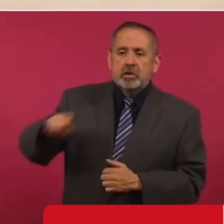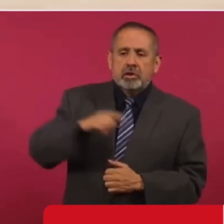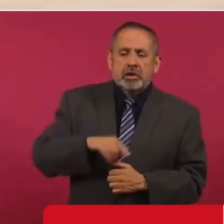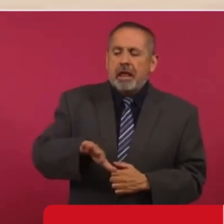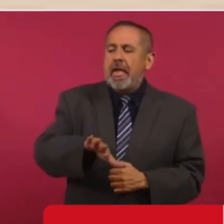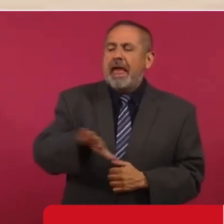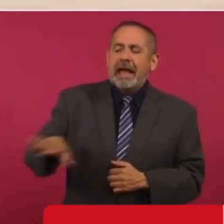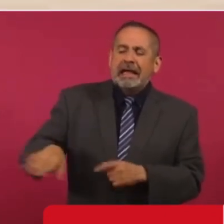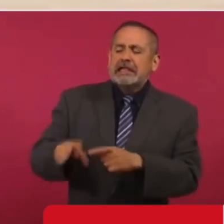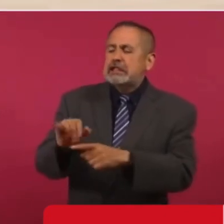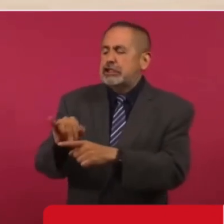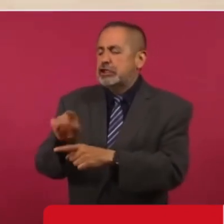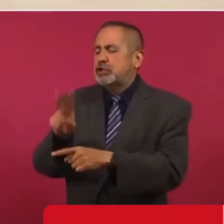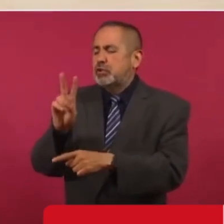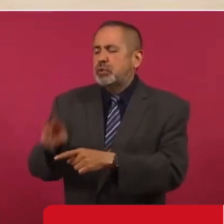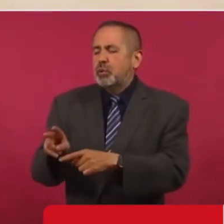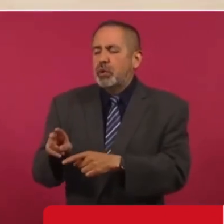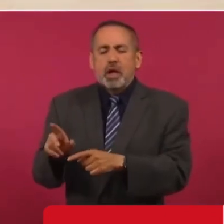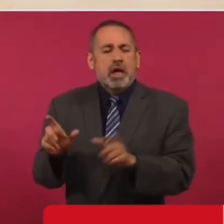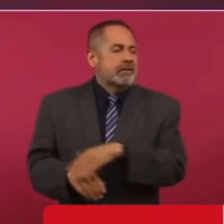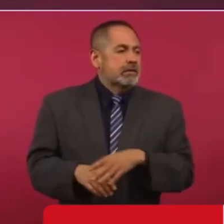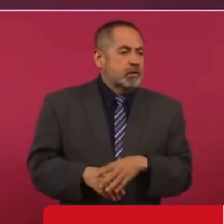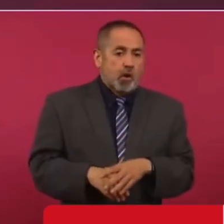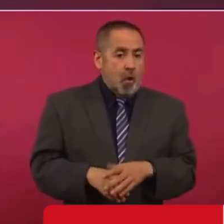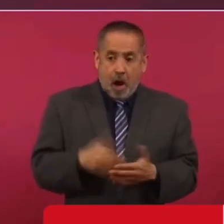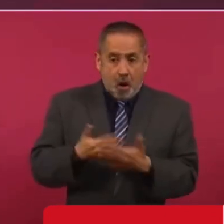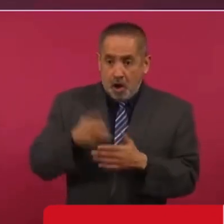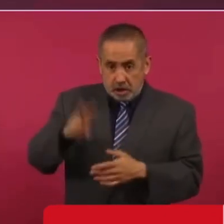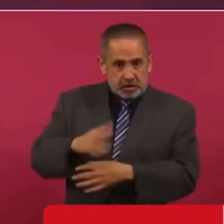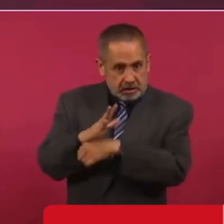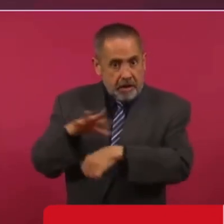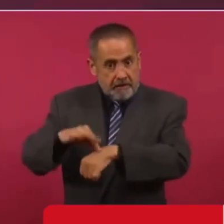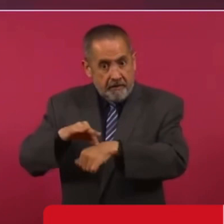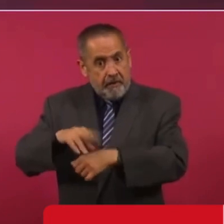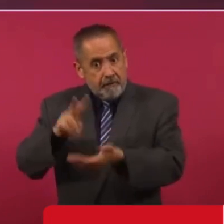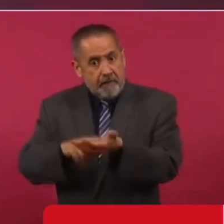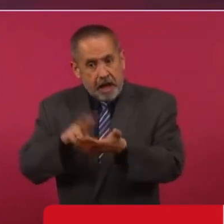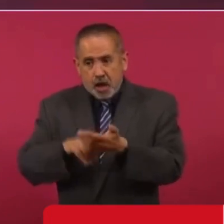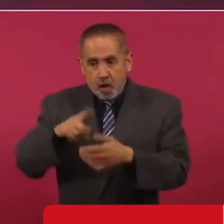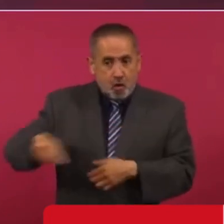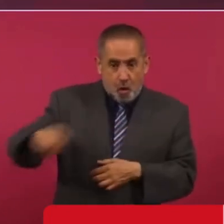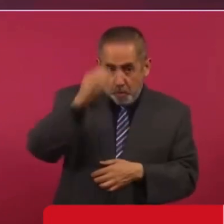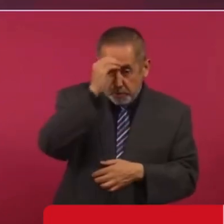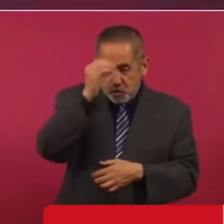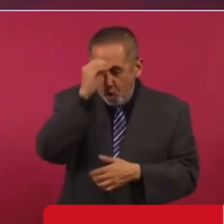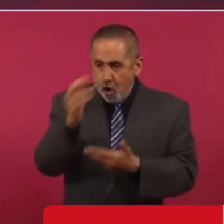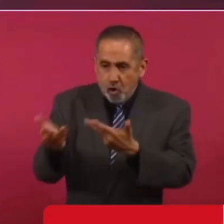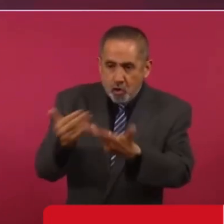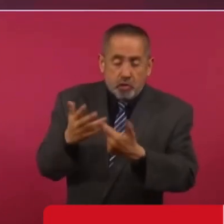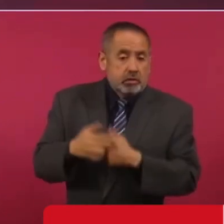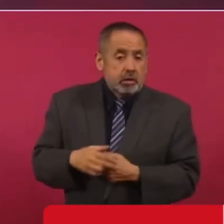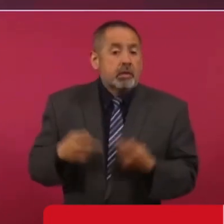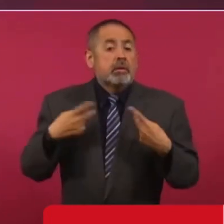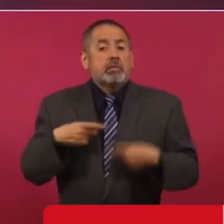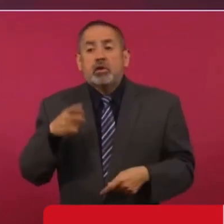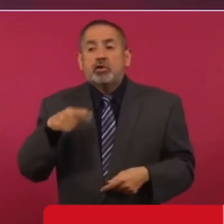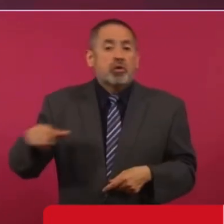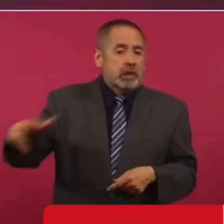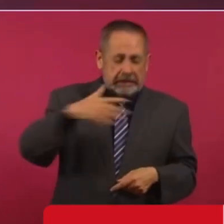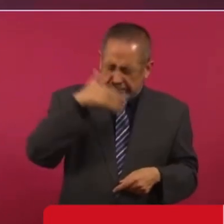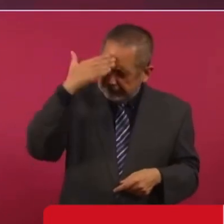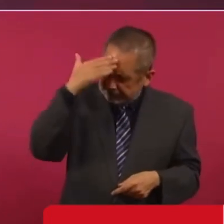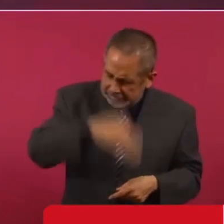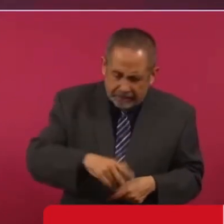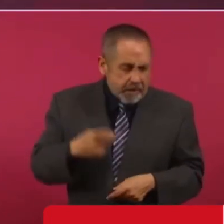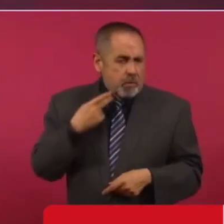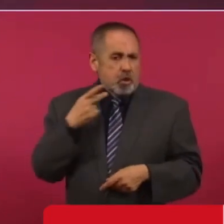imaginarios, somos ciudadanos de verdad. Y el pueblo está muy politizado, hay